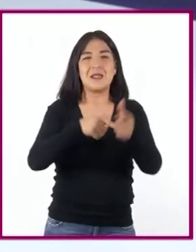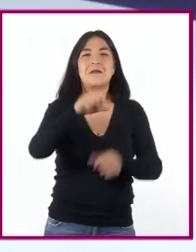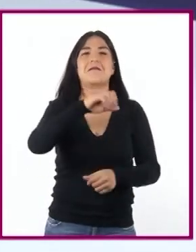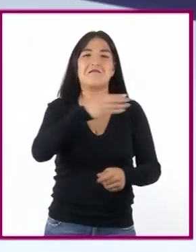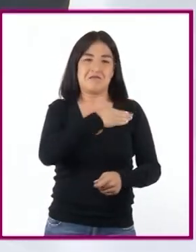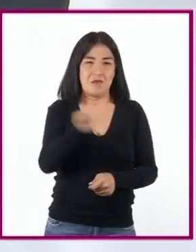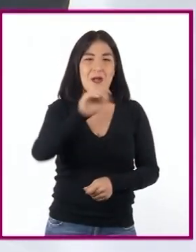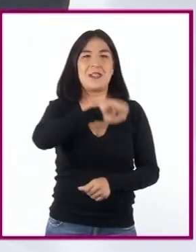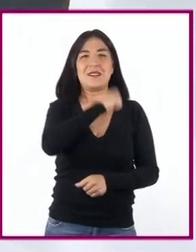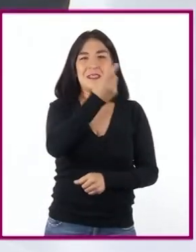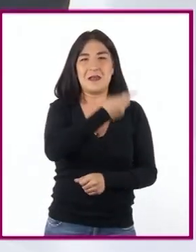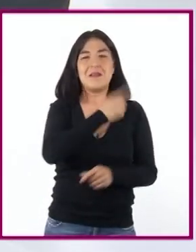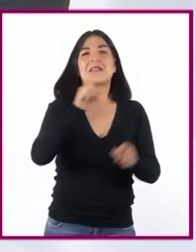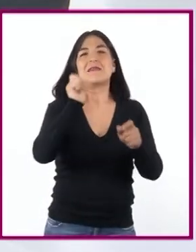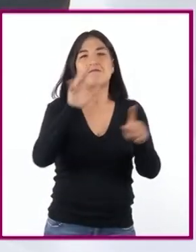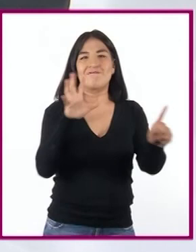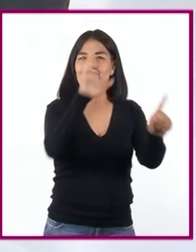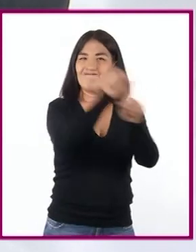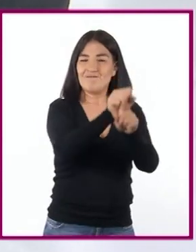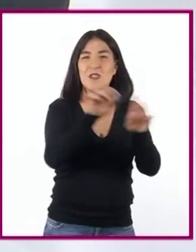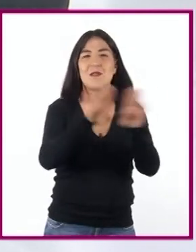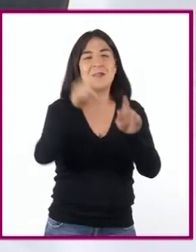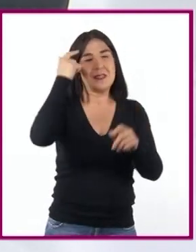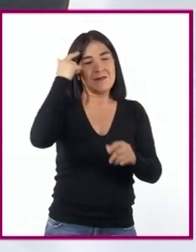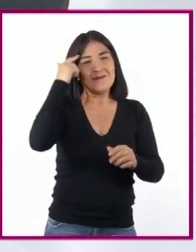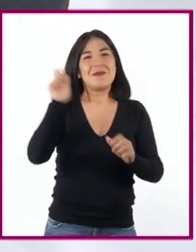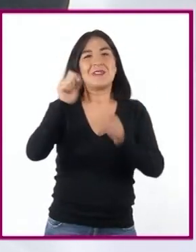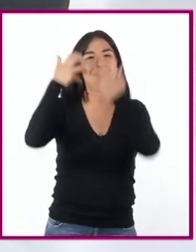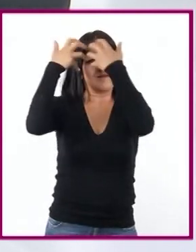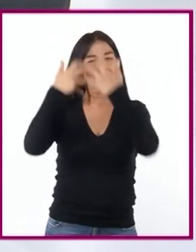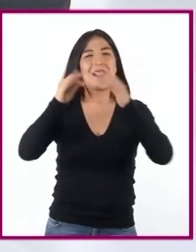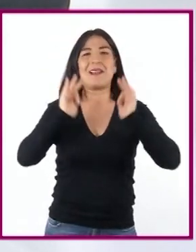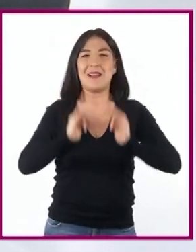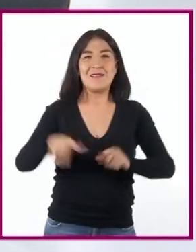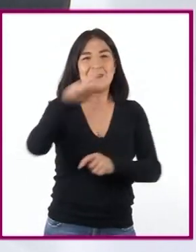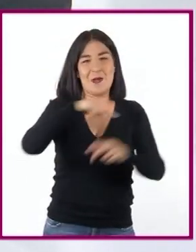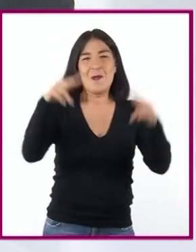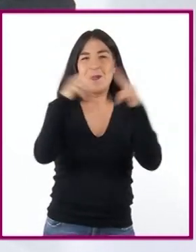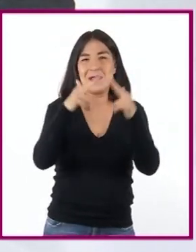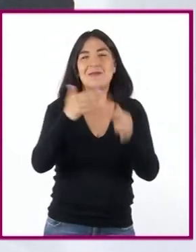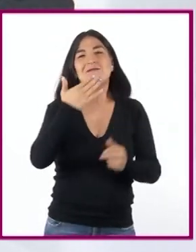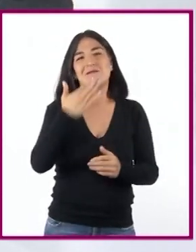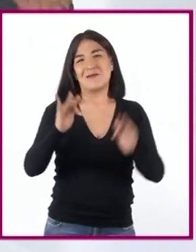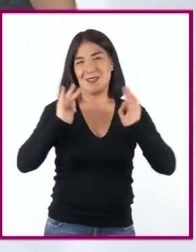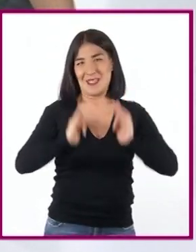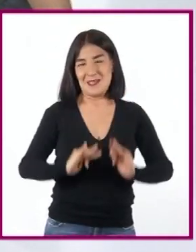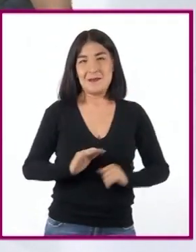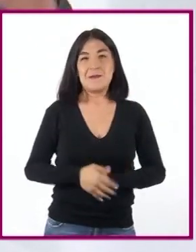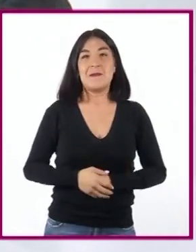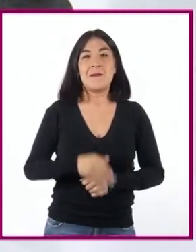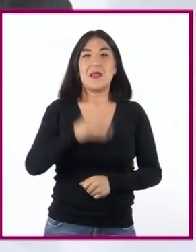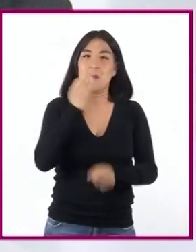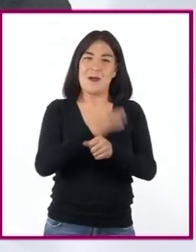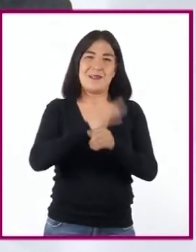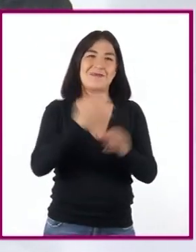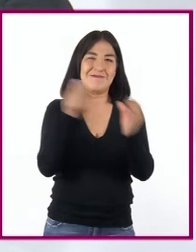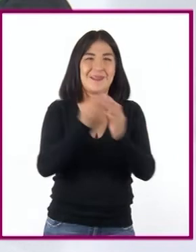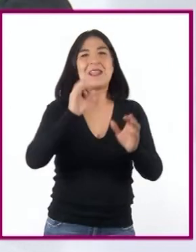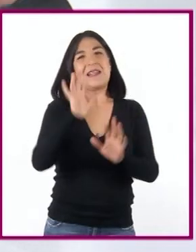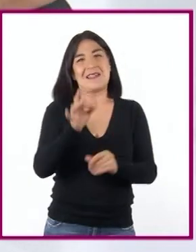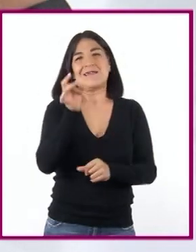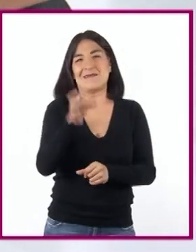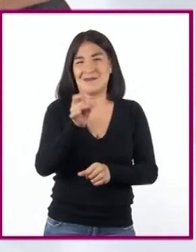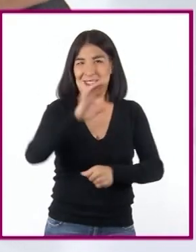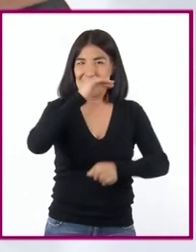y con ello alcanzar el equilibrio y armonía en su hogar. Estamos por concluir esta emisión, por lo que nos